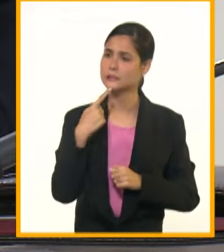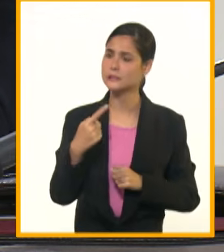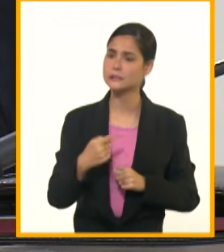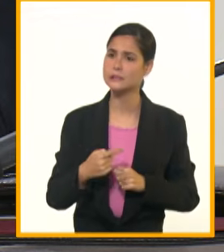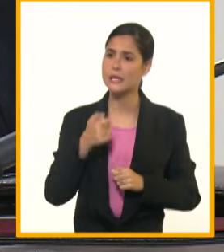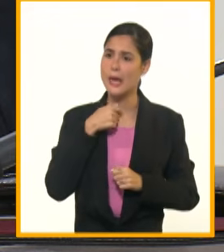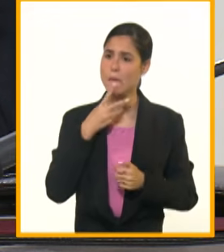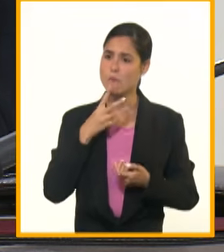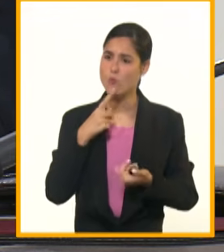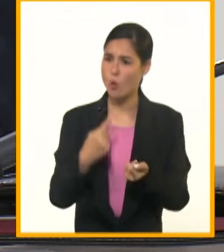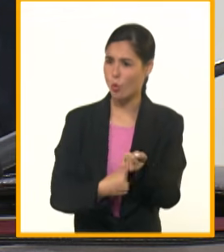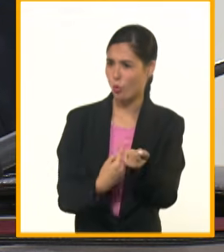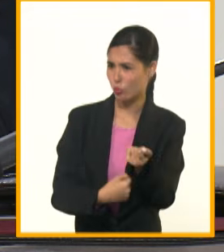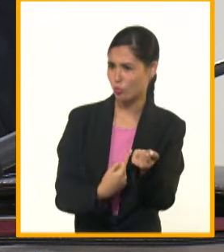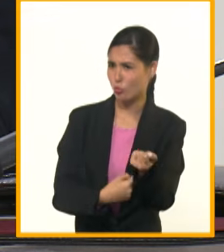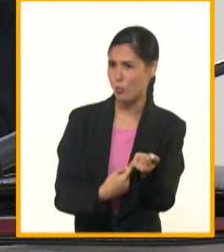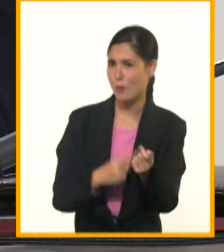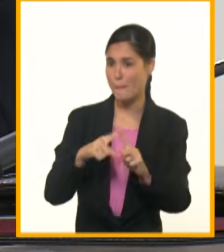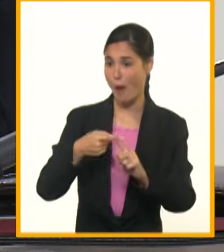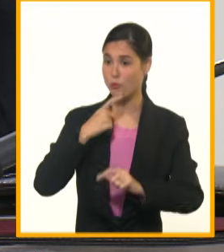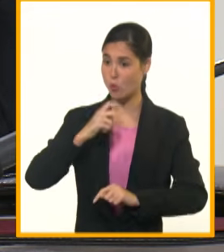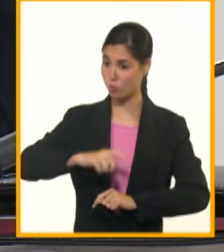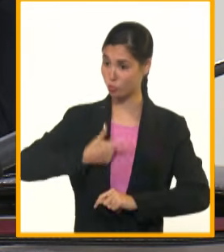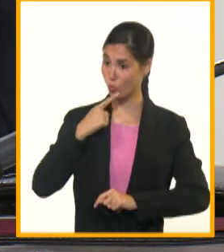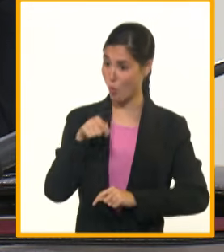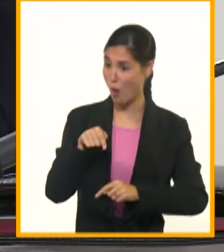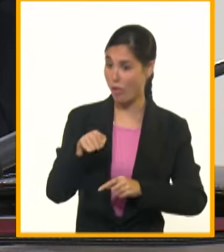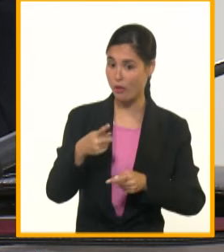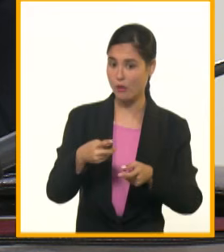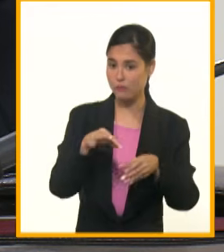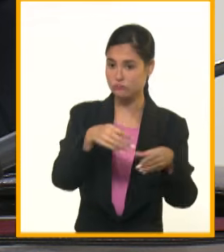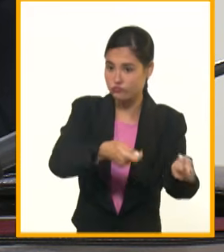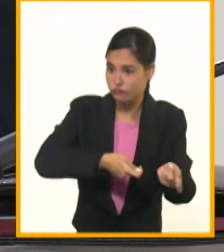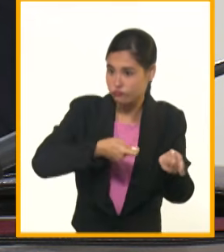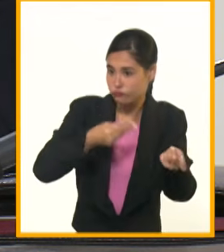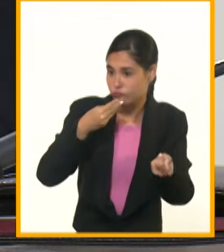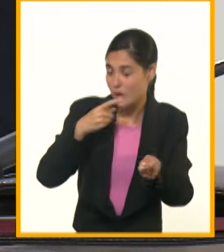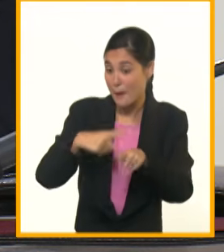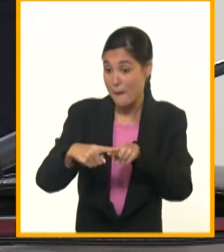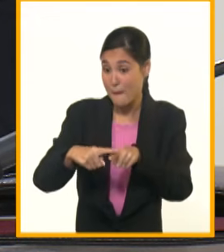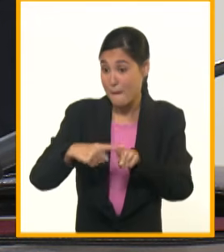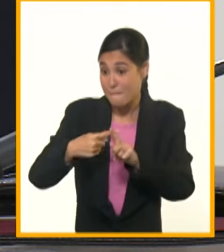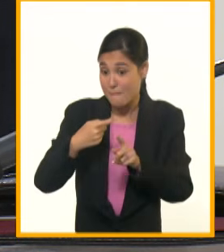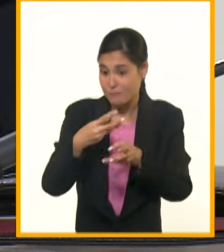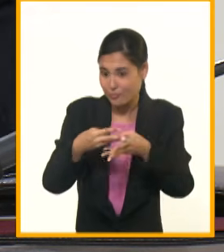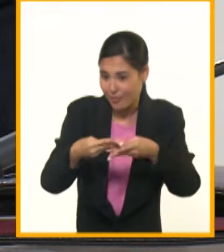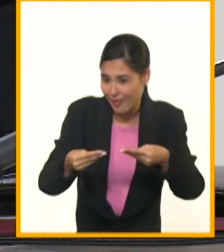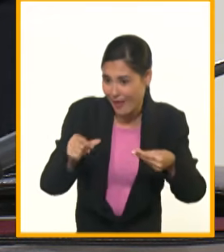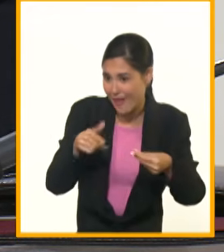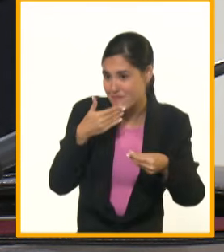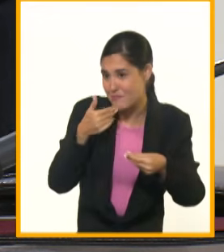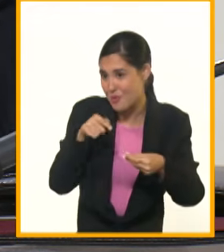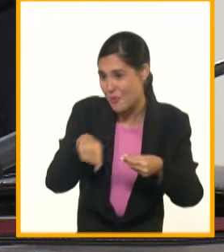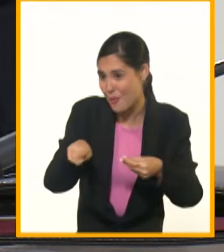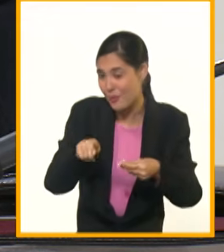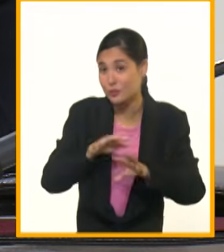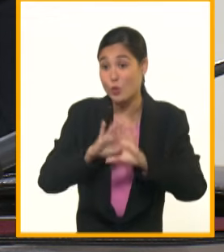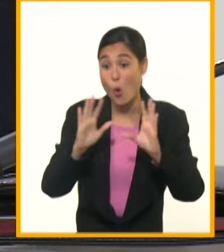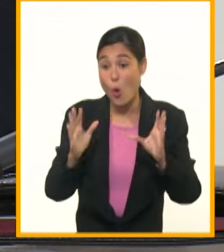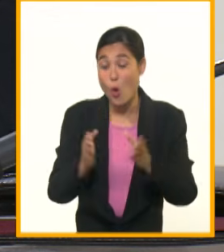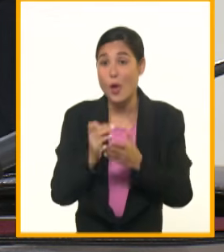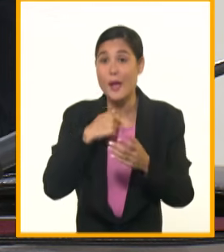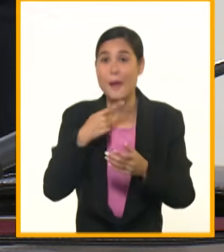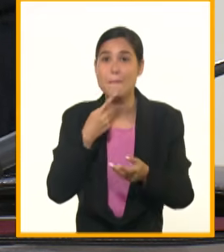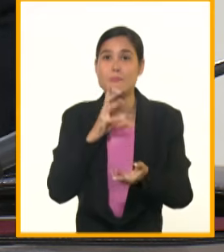agrícola importante y esa riqueza de sus tierras, es que tenía un polo industrial, toda la zona de San José,